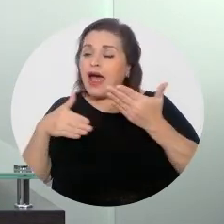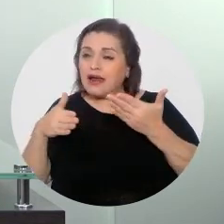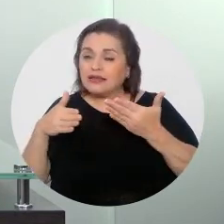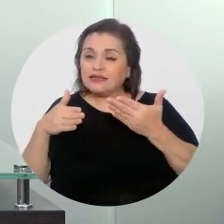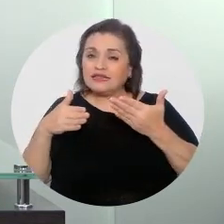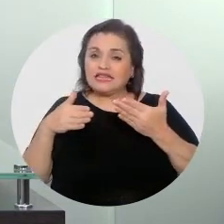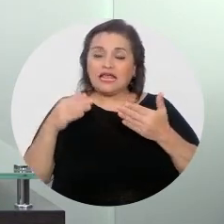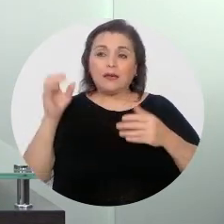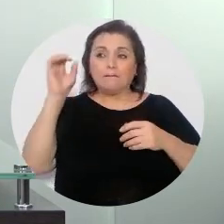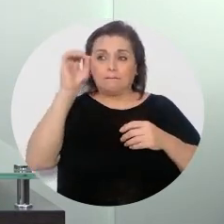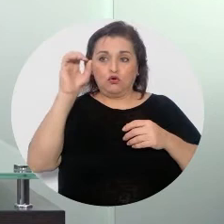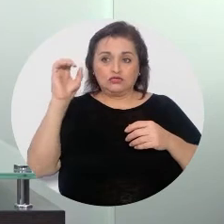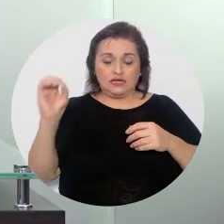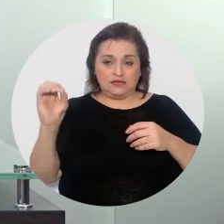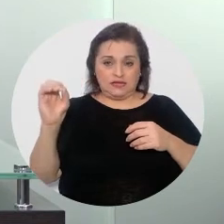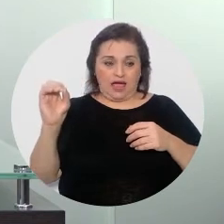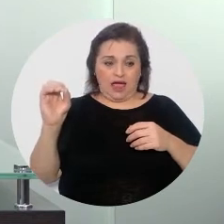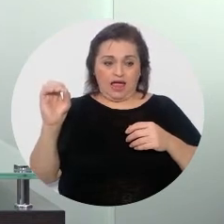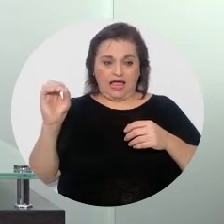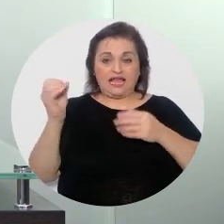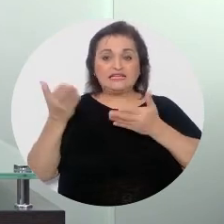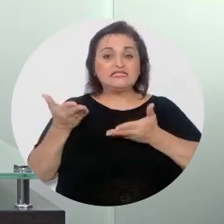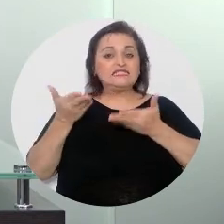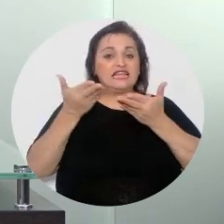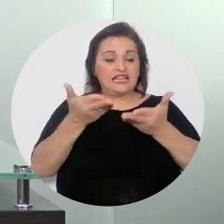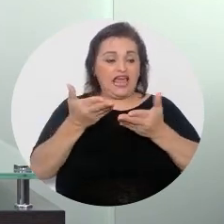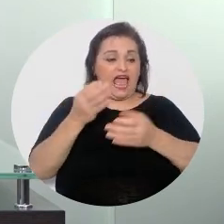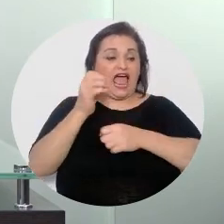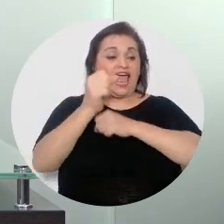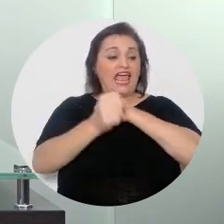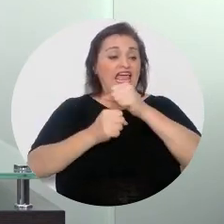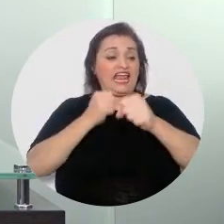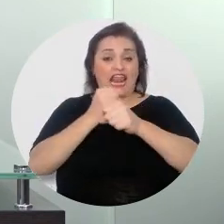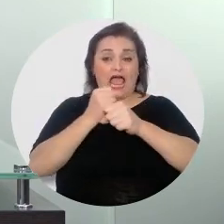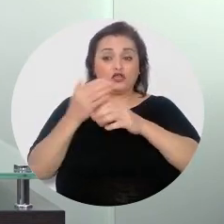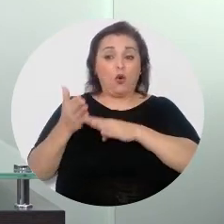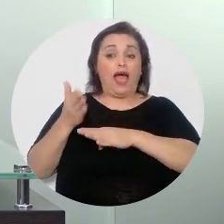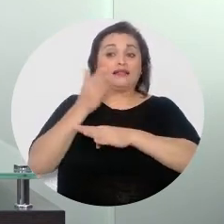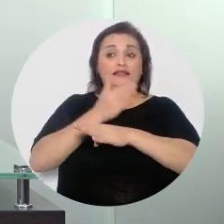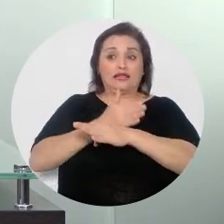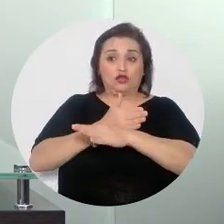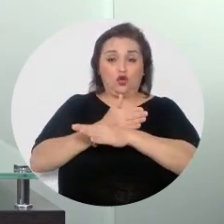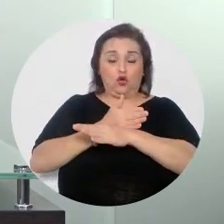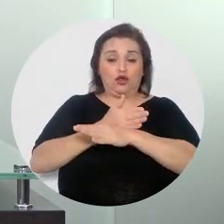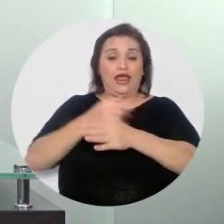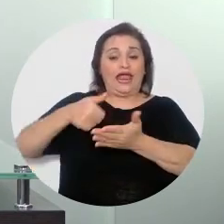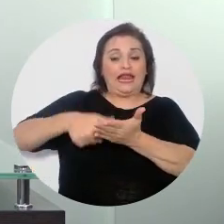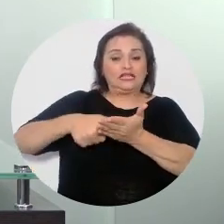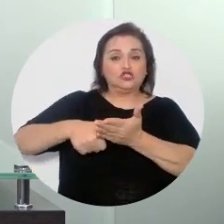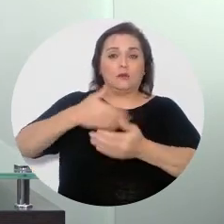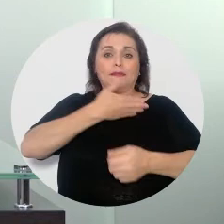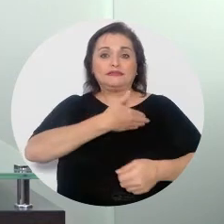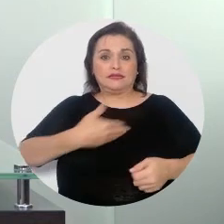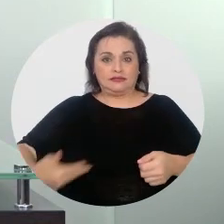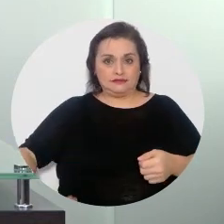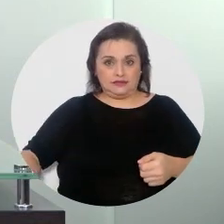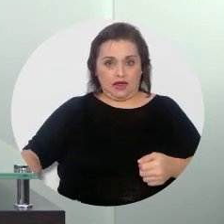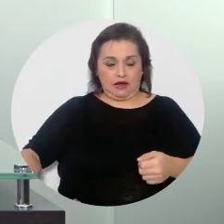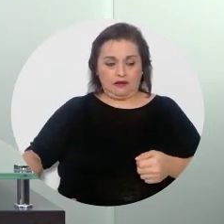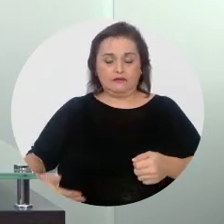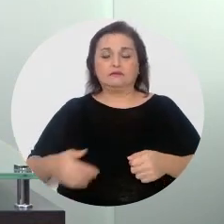que forma parte del porcentaje que se definía en el año tras anterior a la elección presidencial.